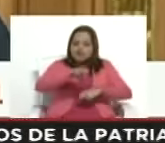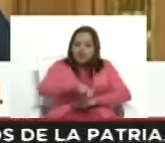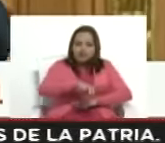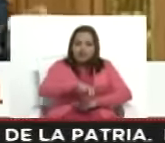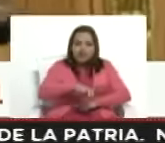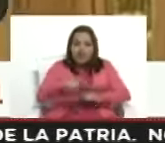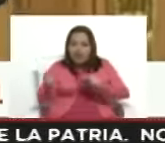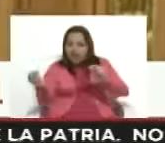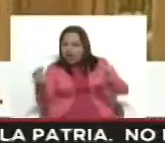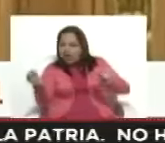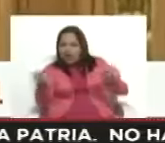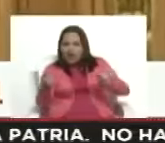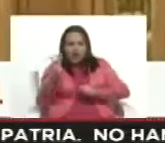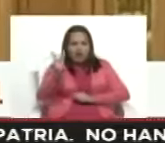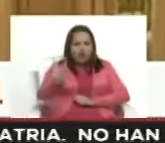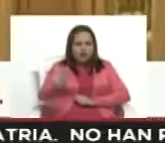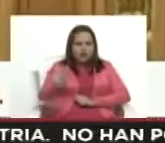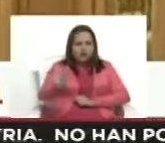dos